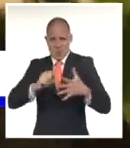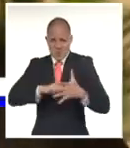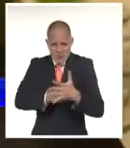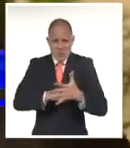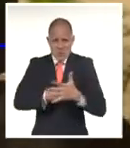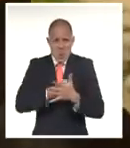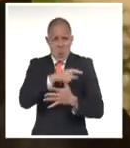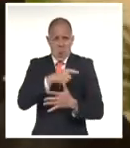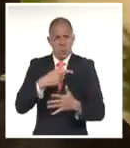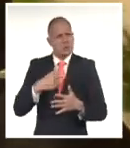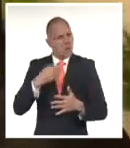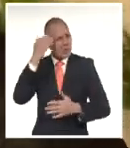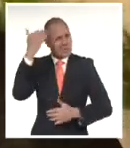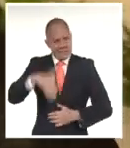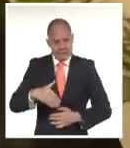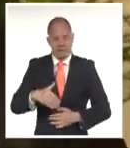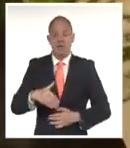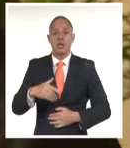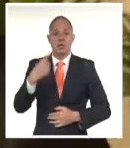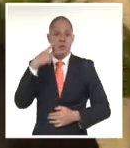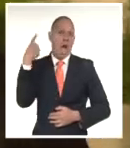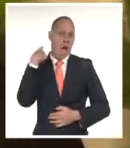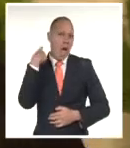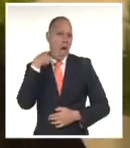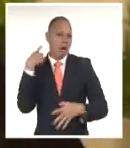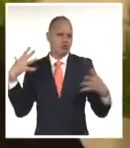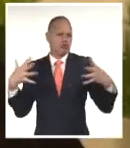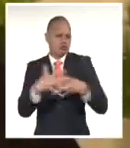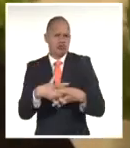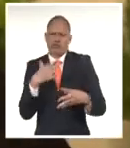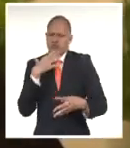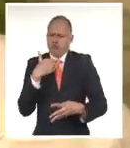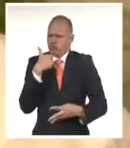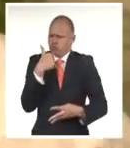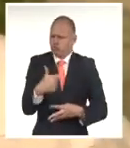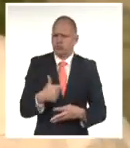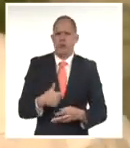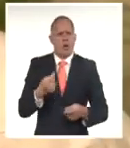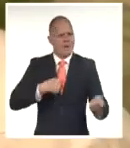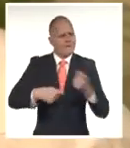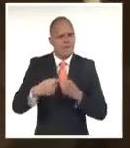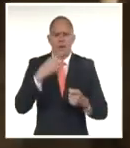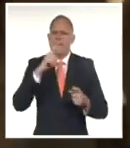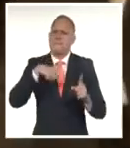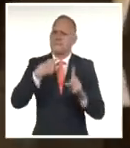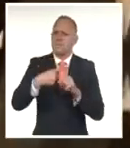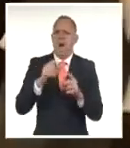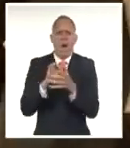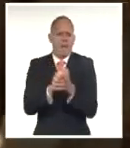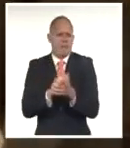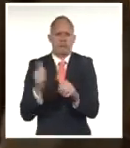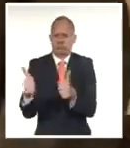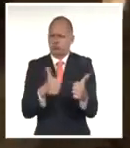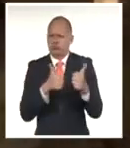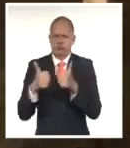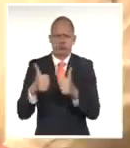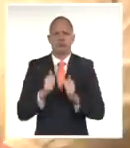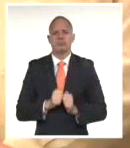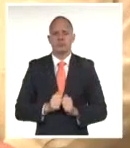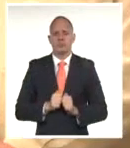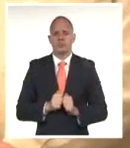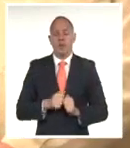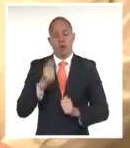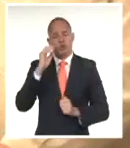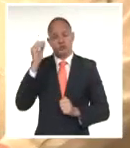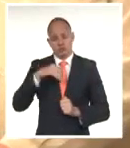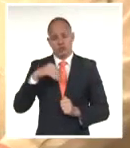se ha forjado toda una relación que más que comercial, que más que económica, es también de amistad. De muchos de ustedes, en esos difíciles tiempos